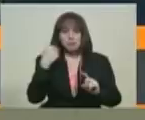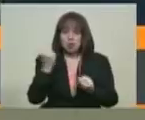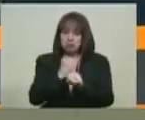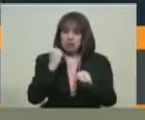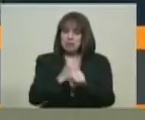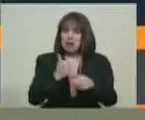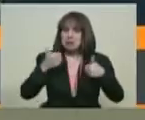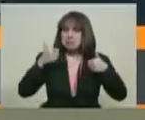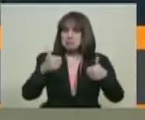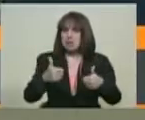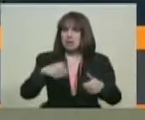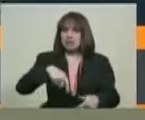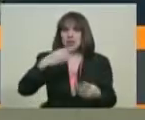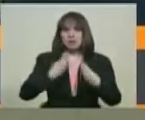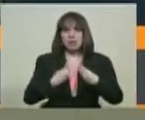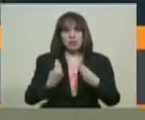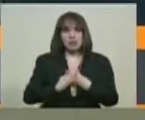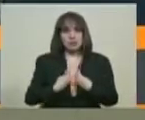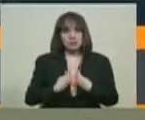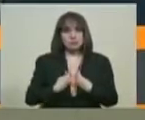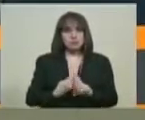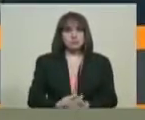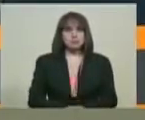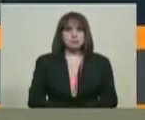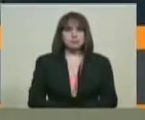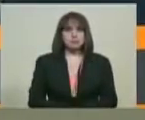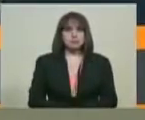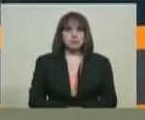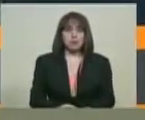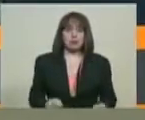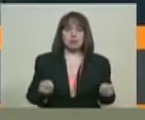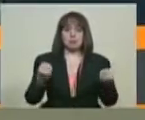vida. Para uno llenar el expediente